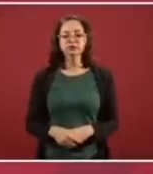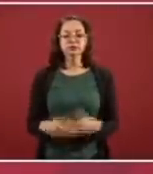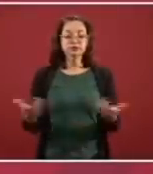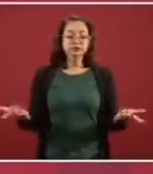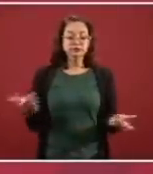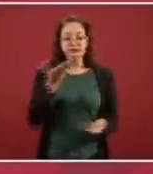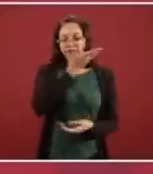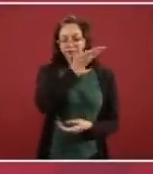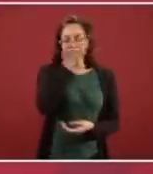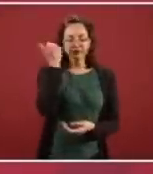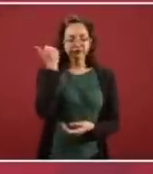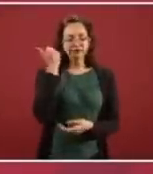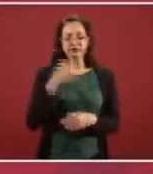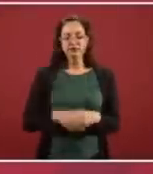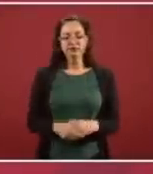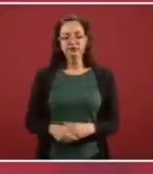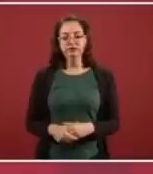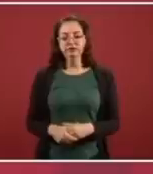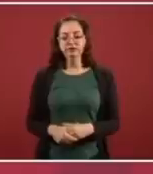a